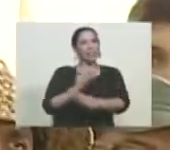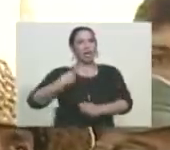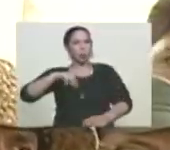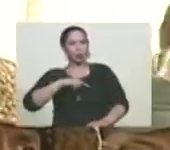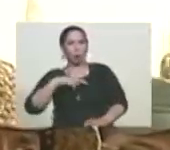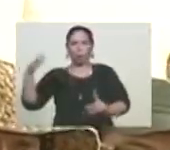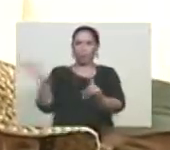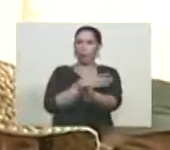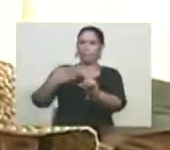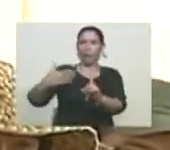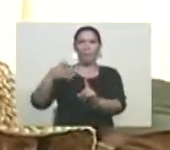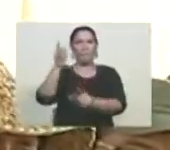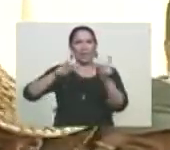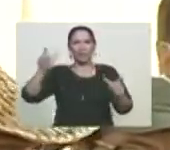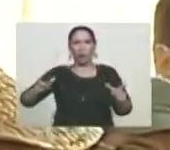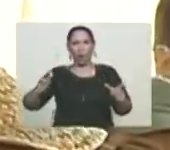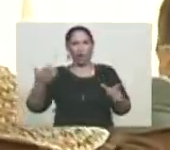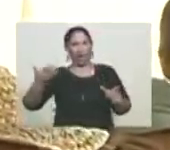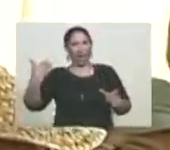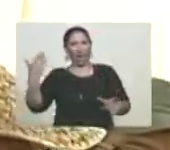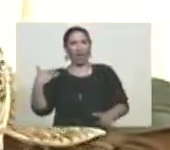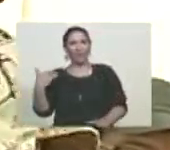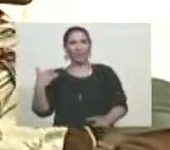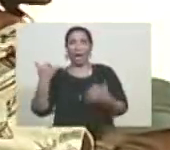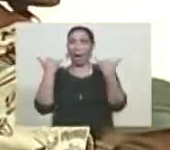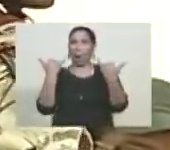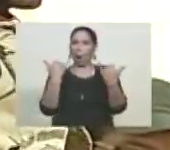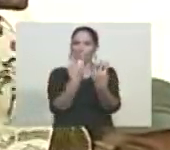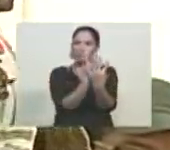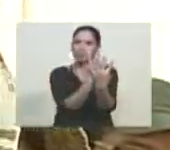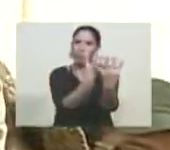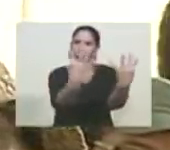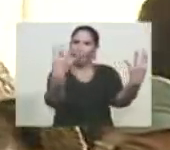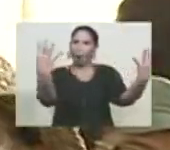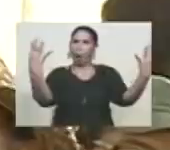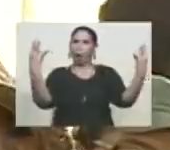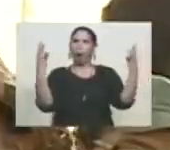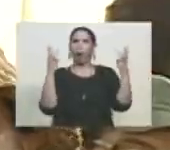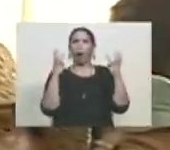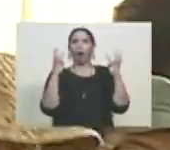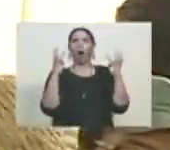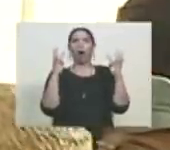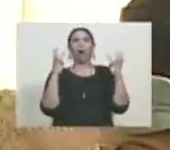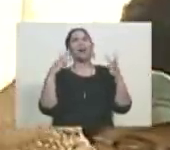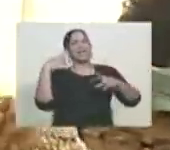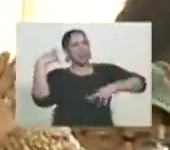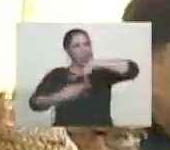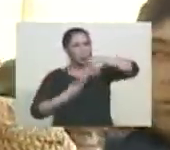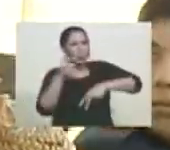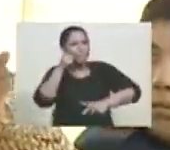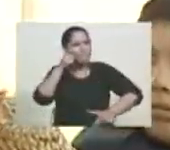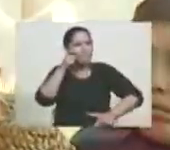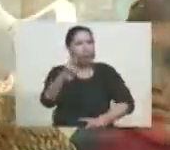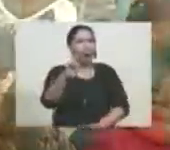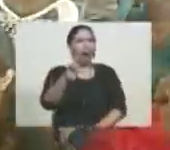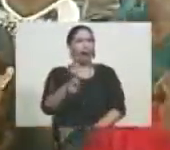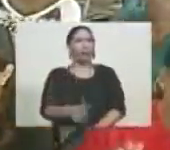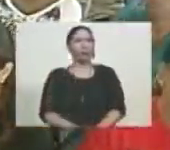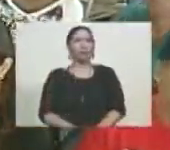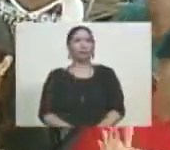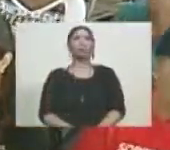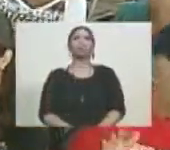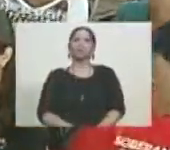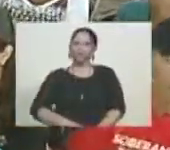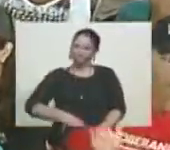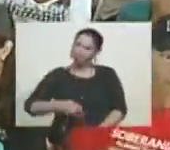amedrentaban, nos ocultaban. Ahora hay una tropa que se debe a un pueblo revolucionario, se debe